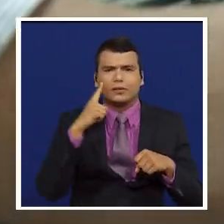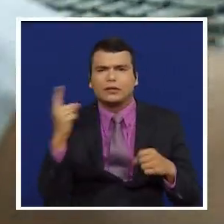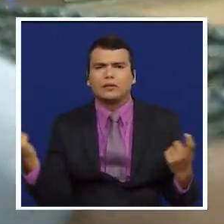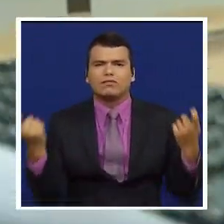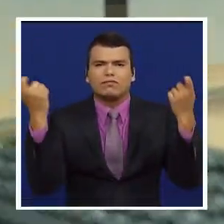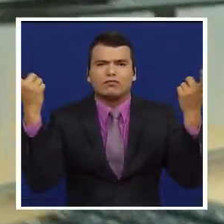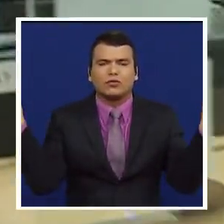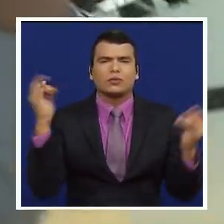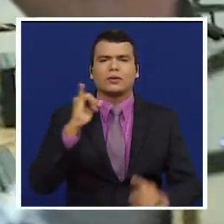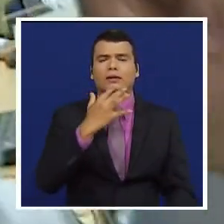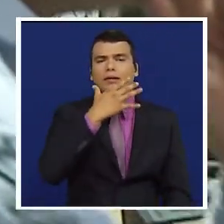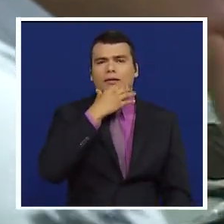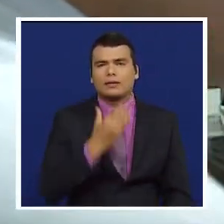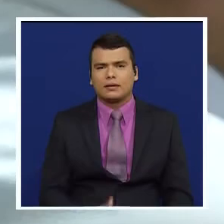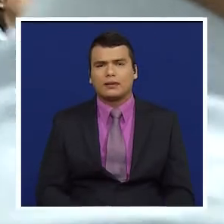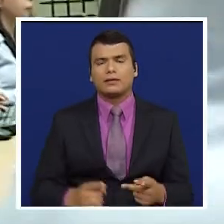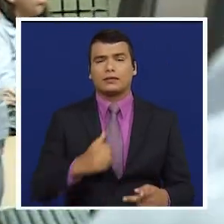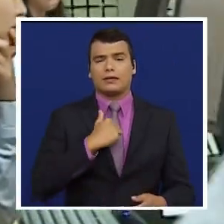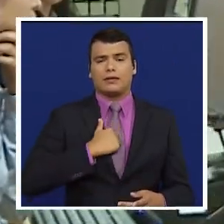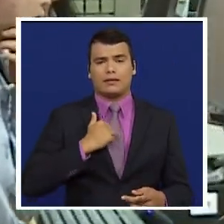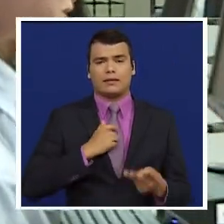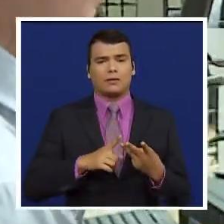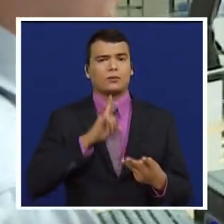Estados Unidos, en México. Y por eso